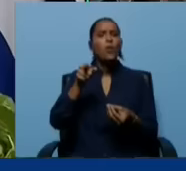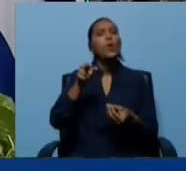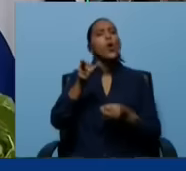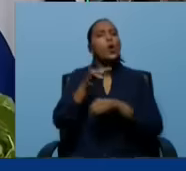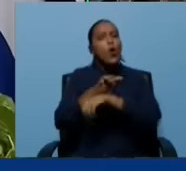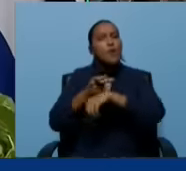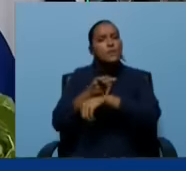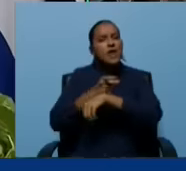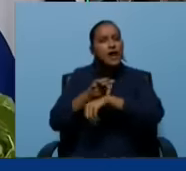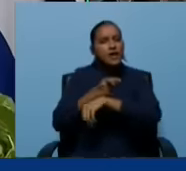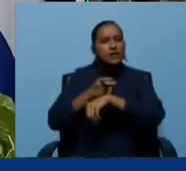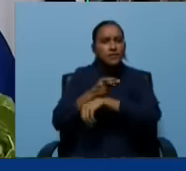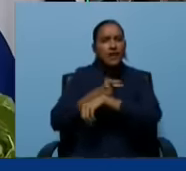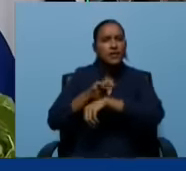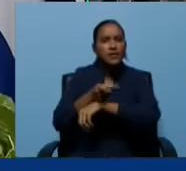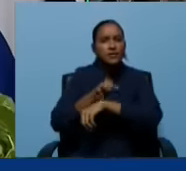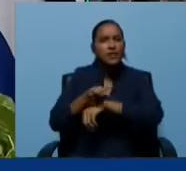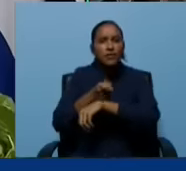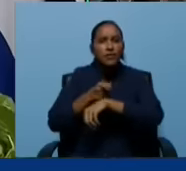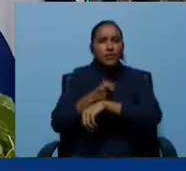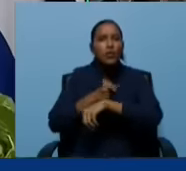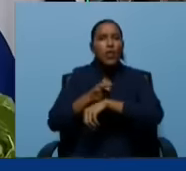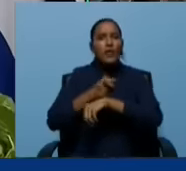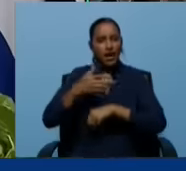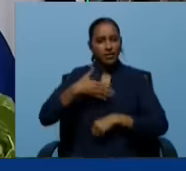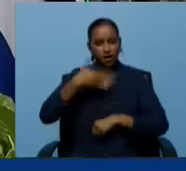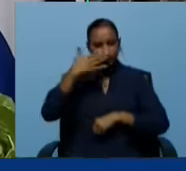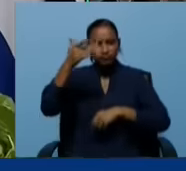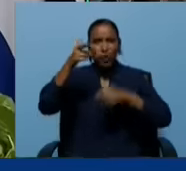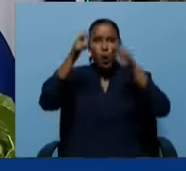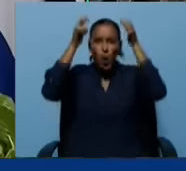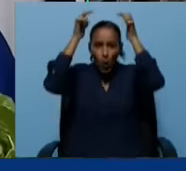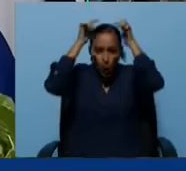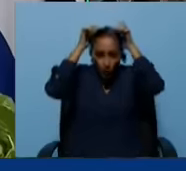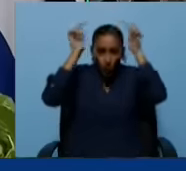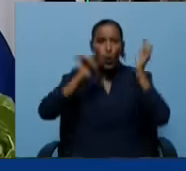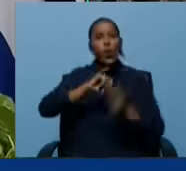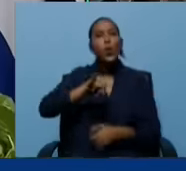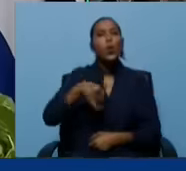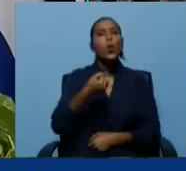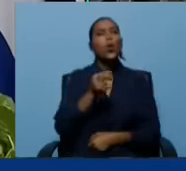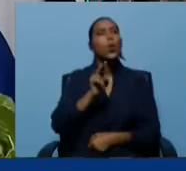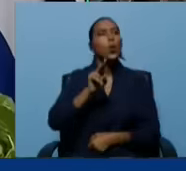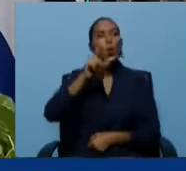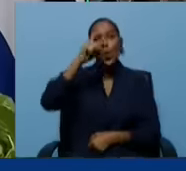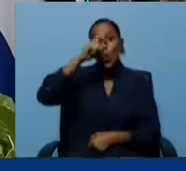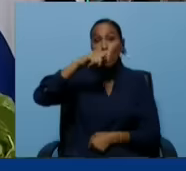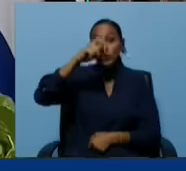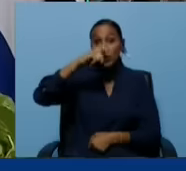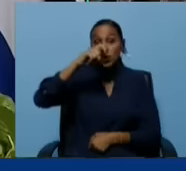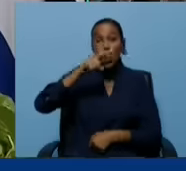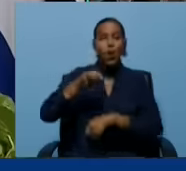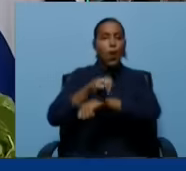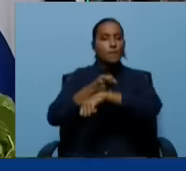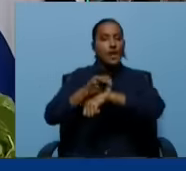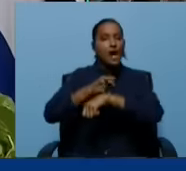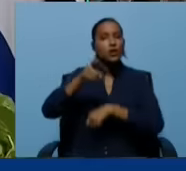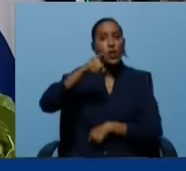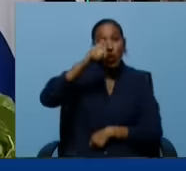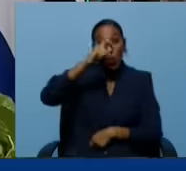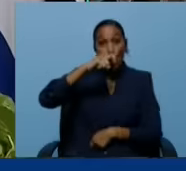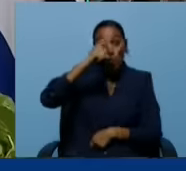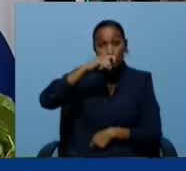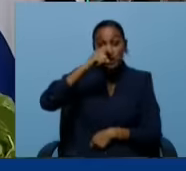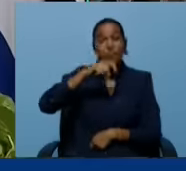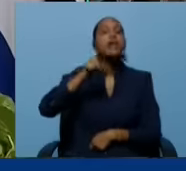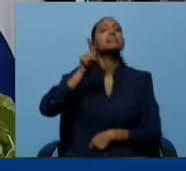porque el pueblo judío nos merece respeto, y el pueblo judío fue víctima también del